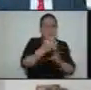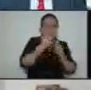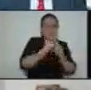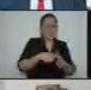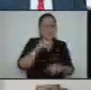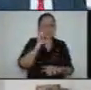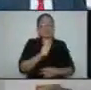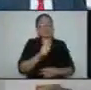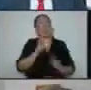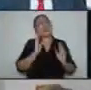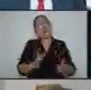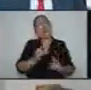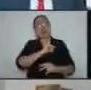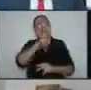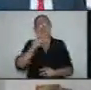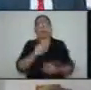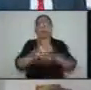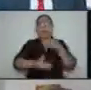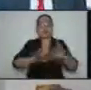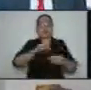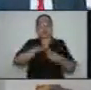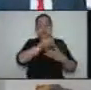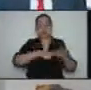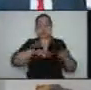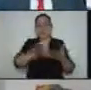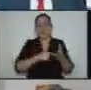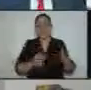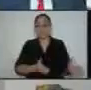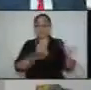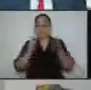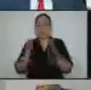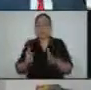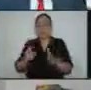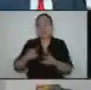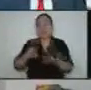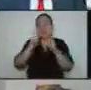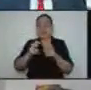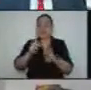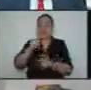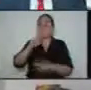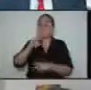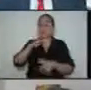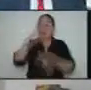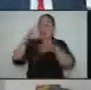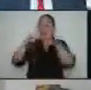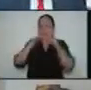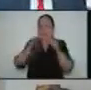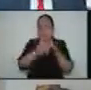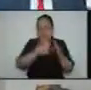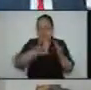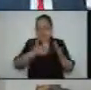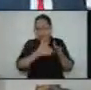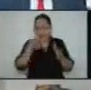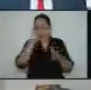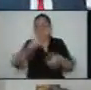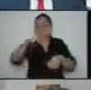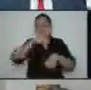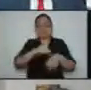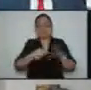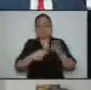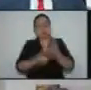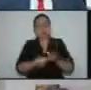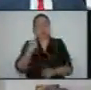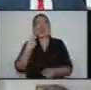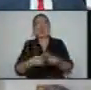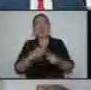inicio del proceso electoral y antes del inicio del periodo de precampaña. Esta información es responsable